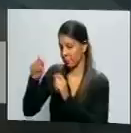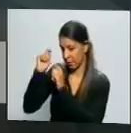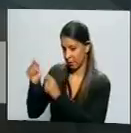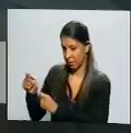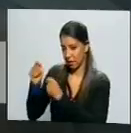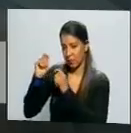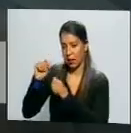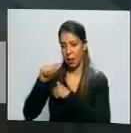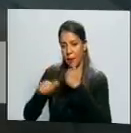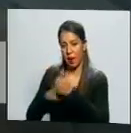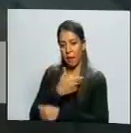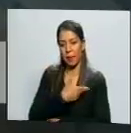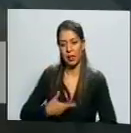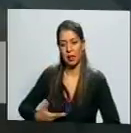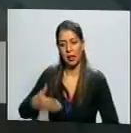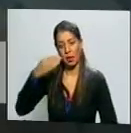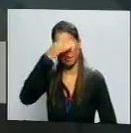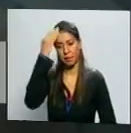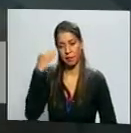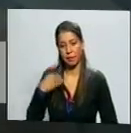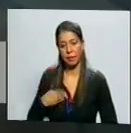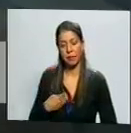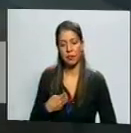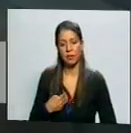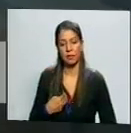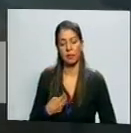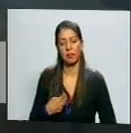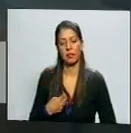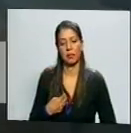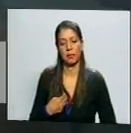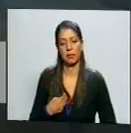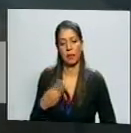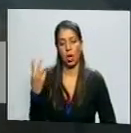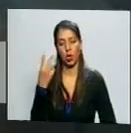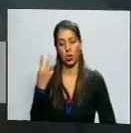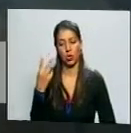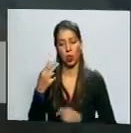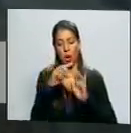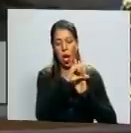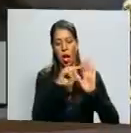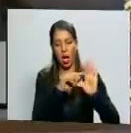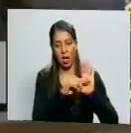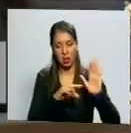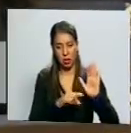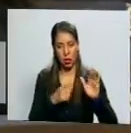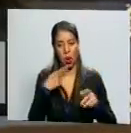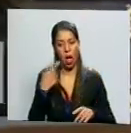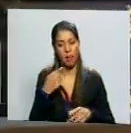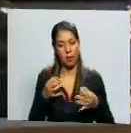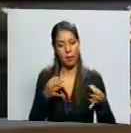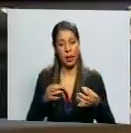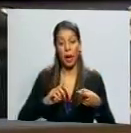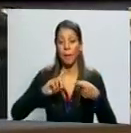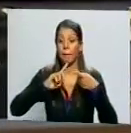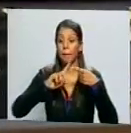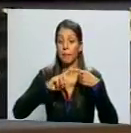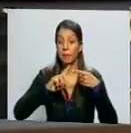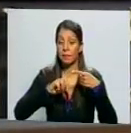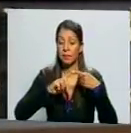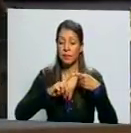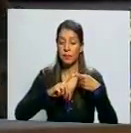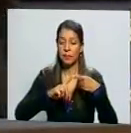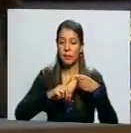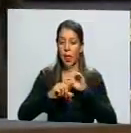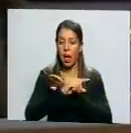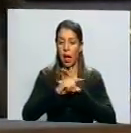vicepresidenta, directora de debate, en dos artículos que voy a mencionar. Primero,